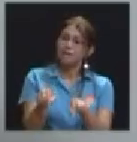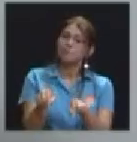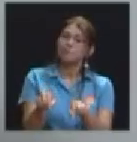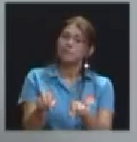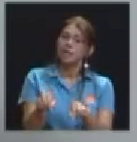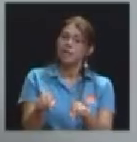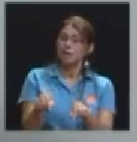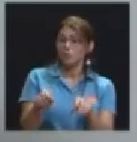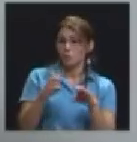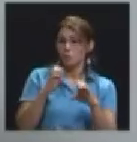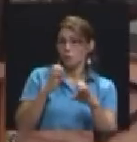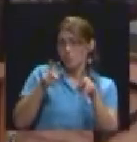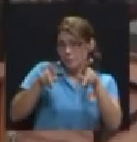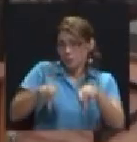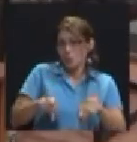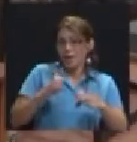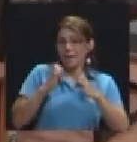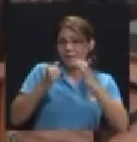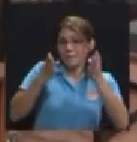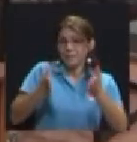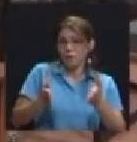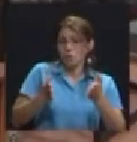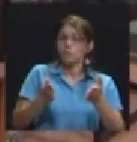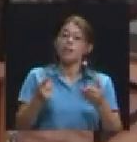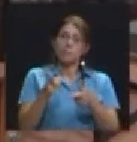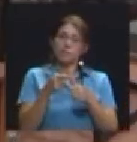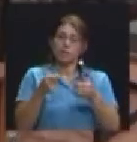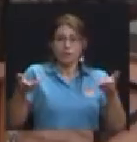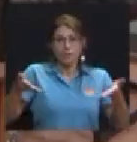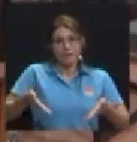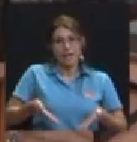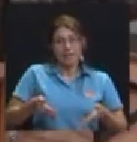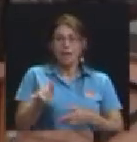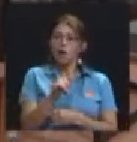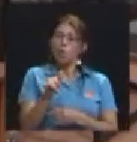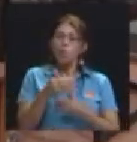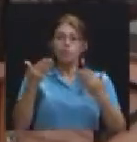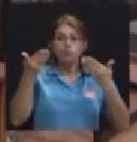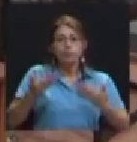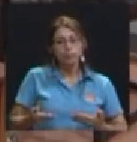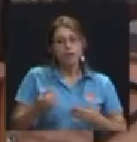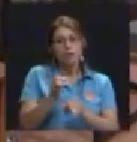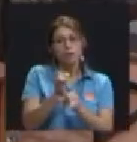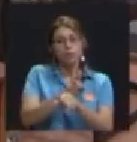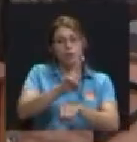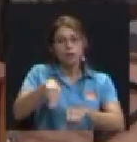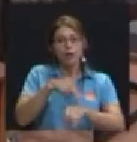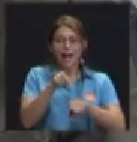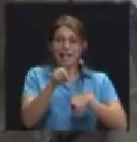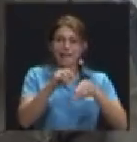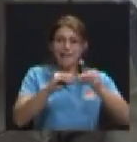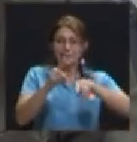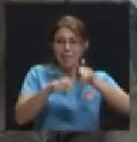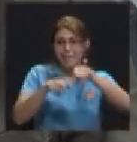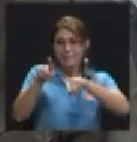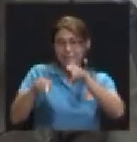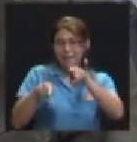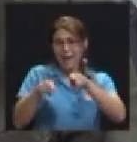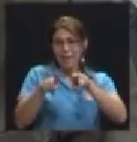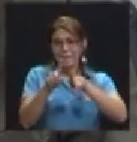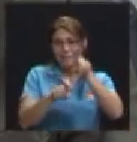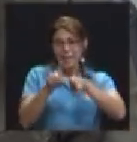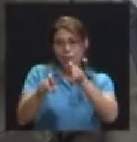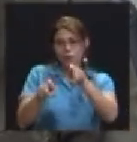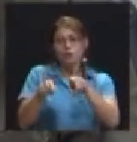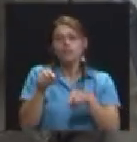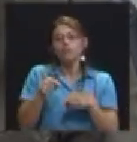presentarse como posición del Instituto de Estadística y Censo, donde estamos realizando una encuesta que va a hacer consultas sobre los ingresos